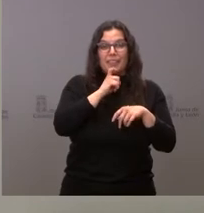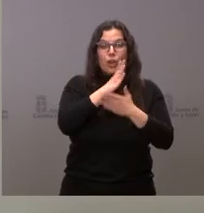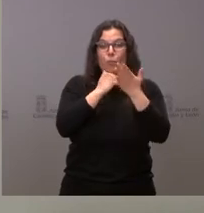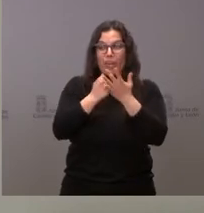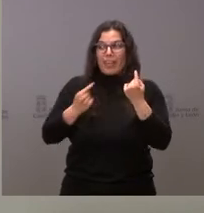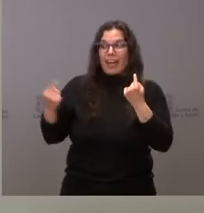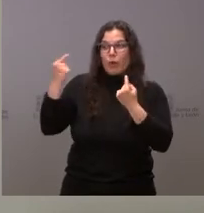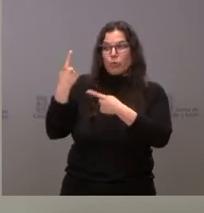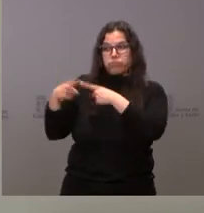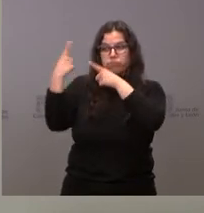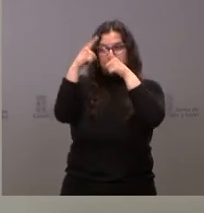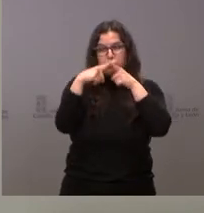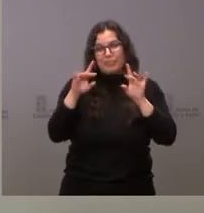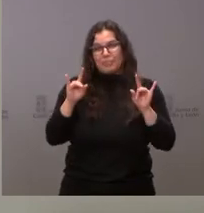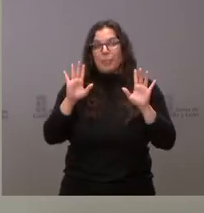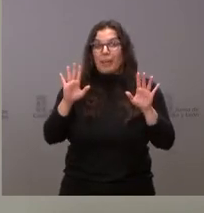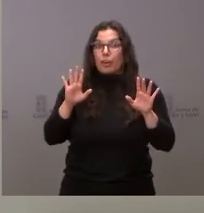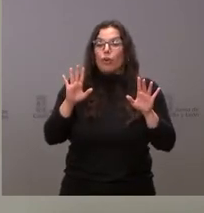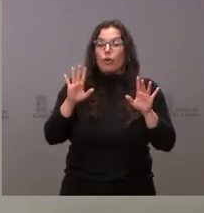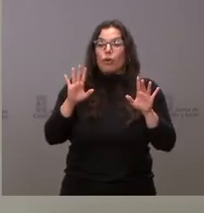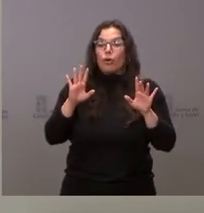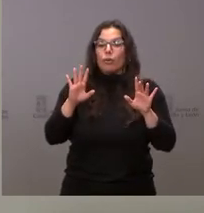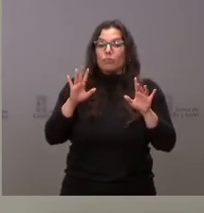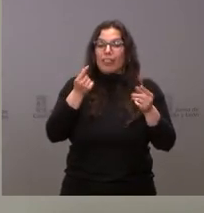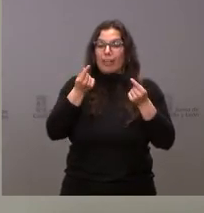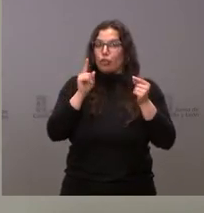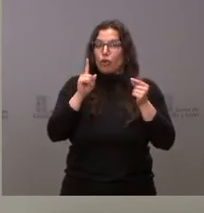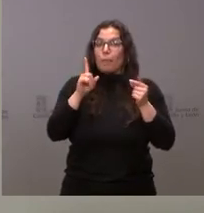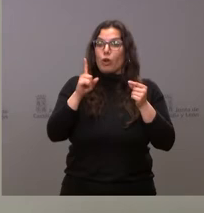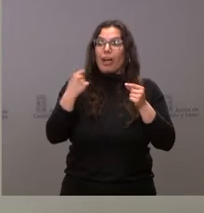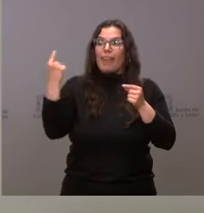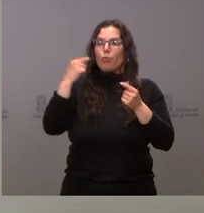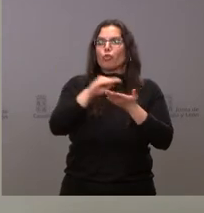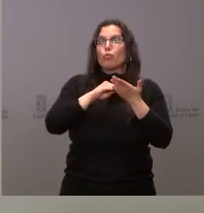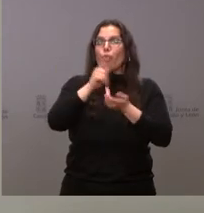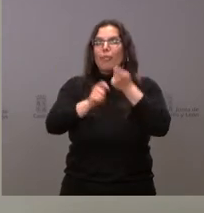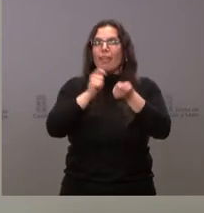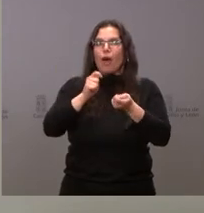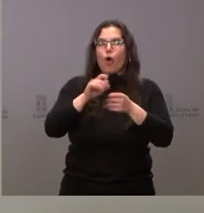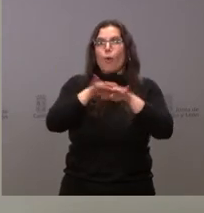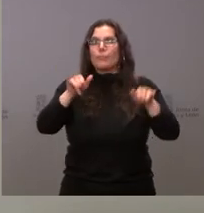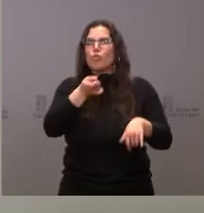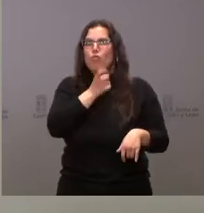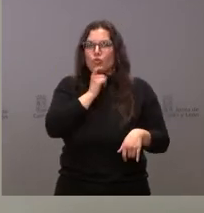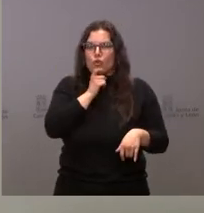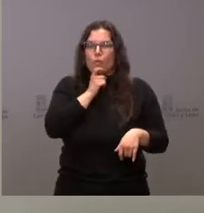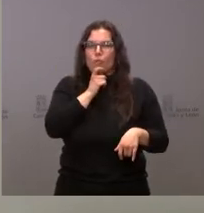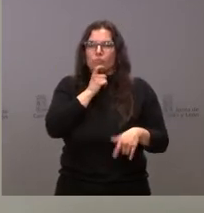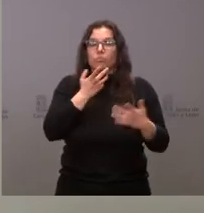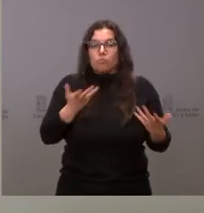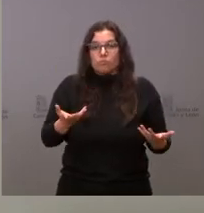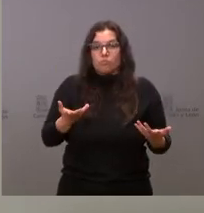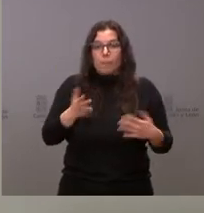autónomas si podemos ver que ha hecho cada una de las comunidades autónomas por atender a las personas que más dificultades y más problemas estaban atravesando